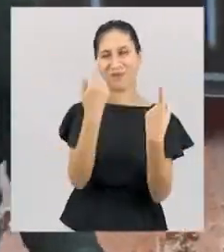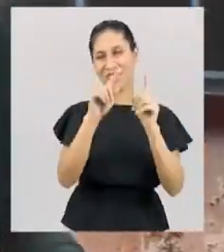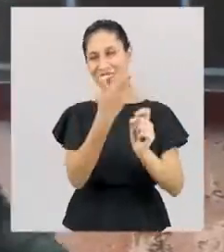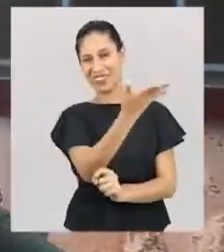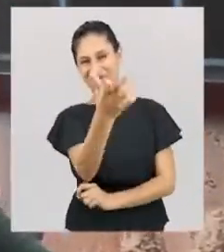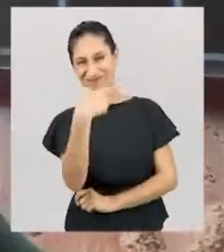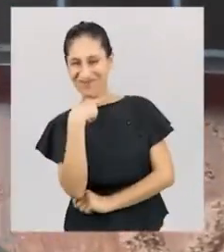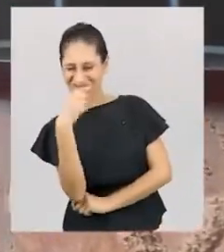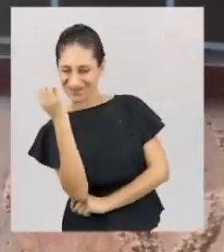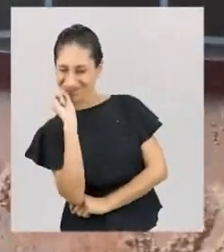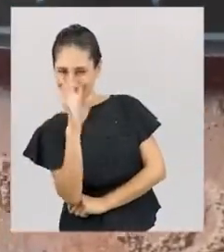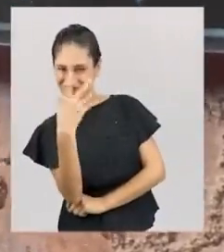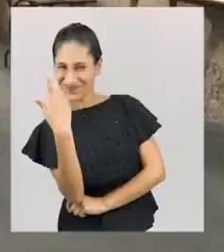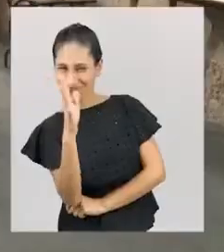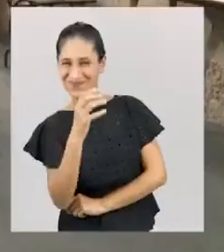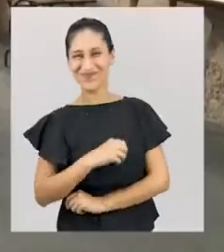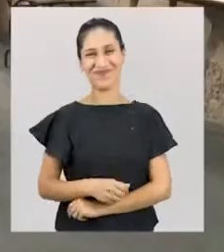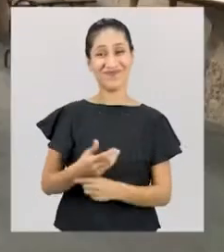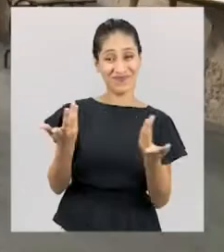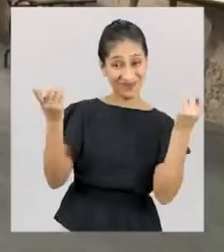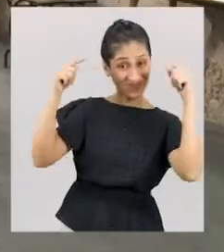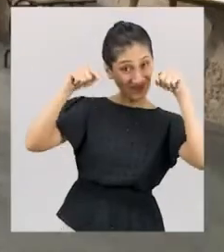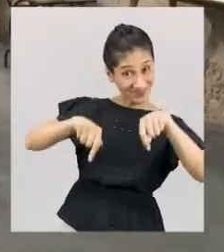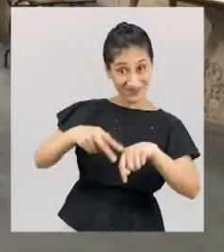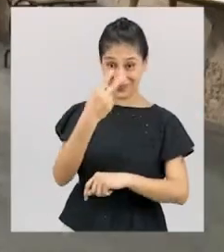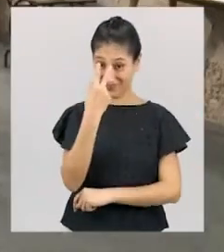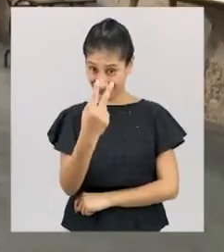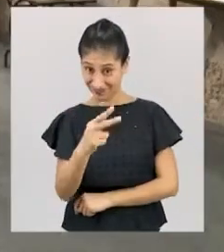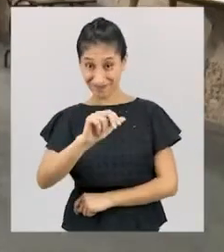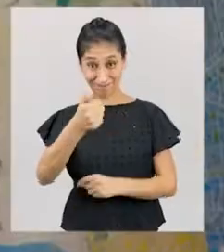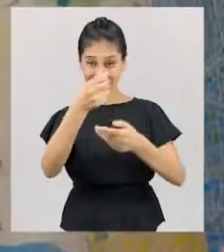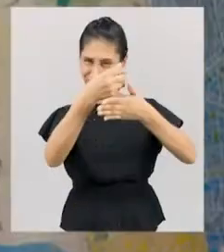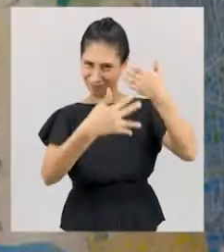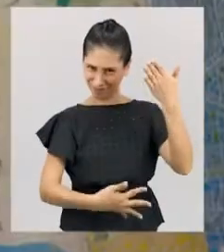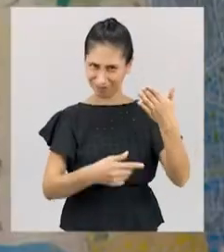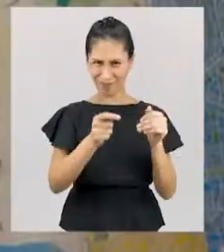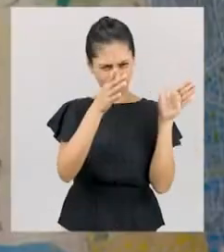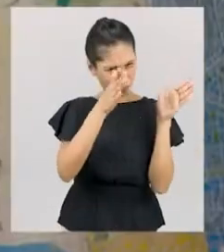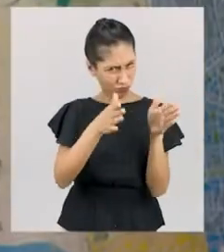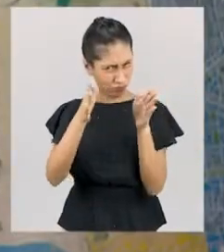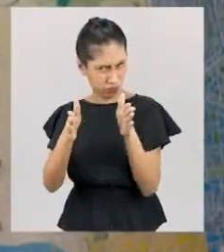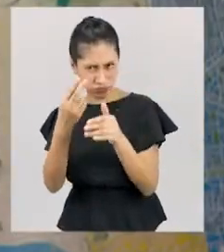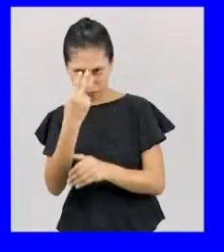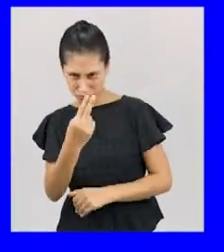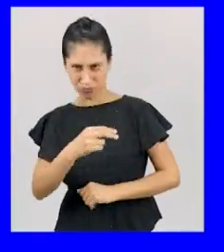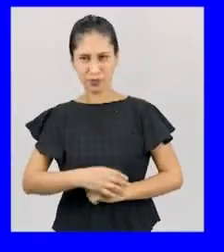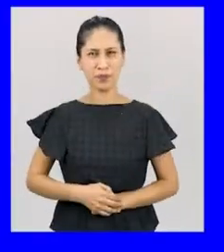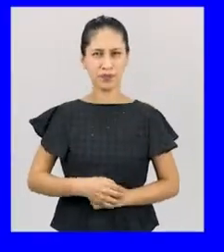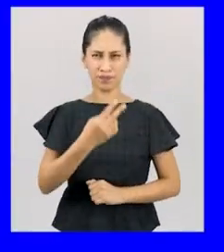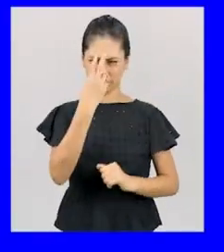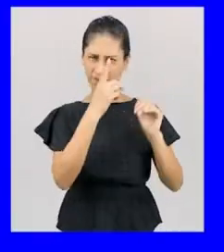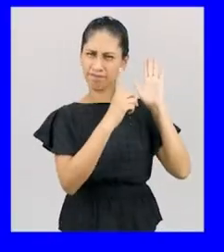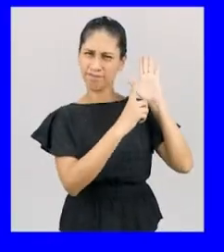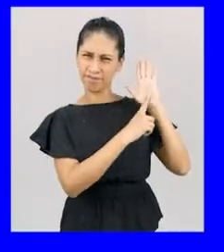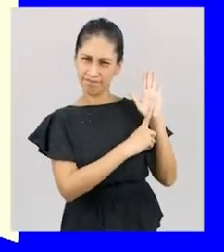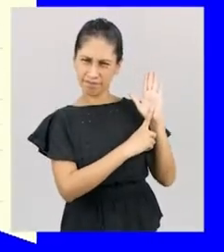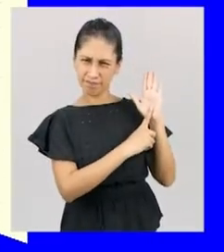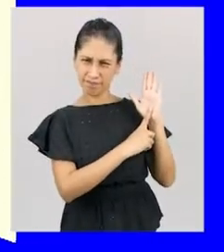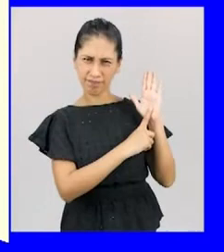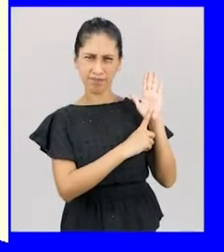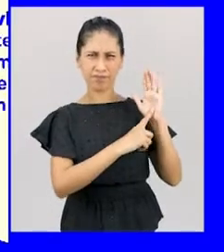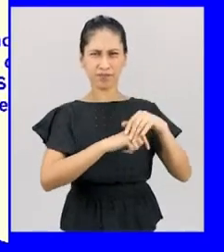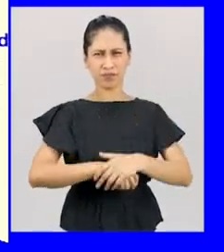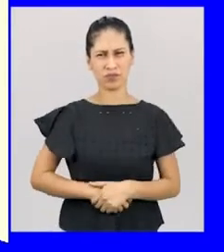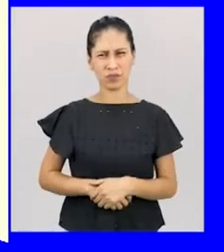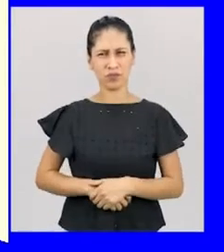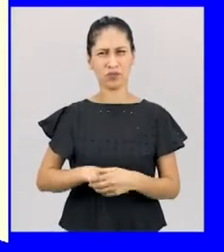ya usted lo dijo. Entonces, veamos el siguiente texto y su estructura. Adelante, Cori, empieza tú. Las infecciones